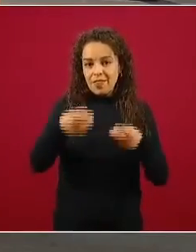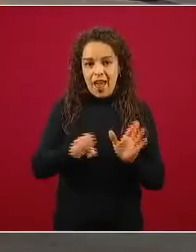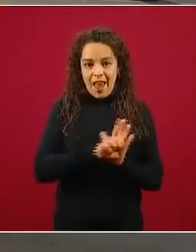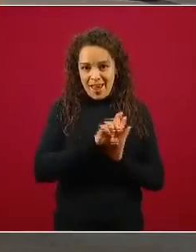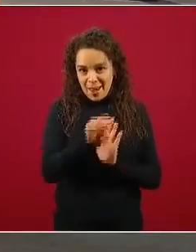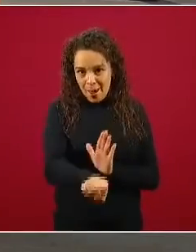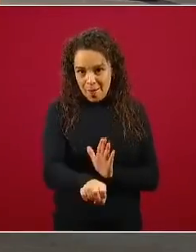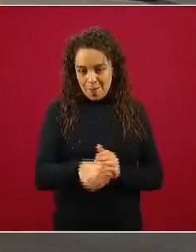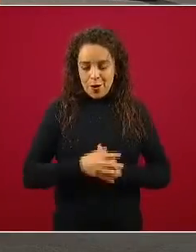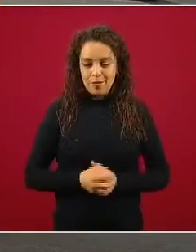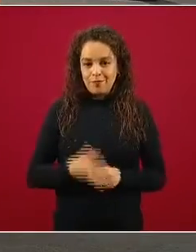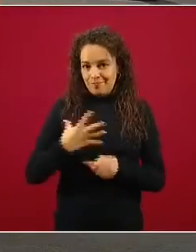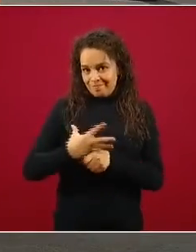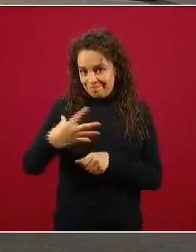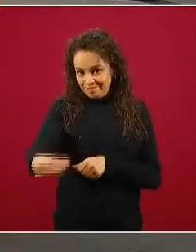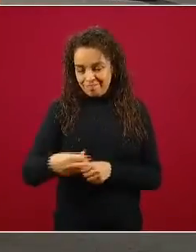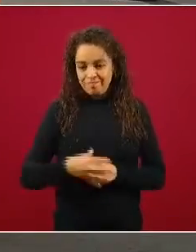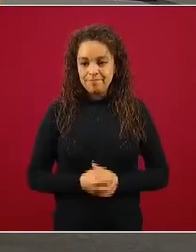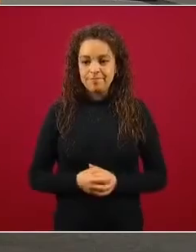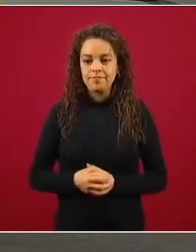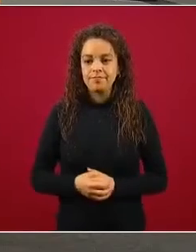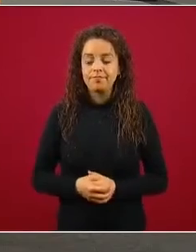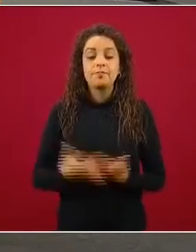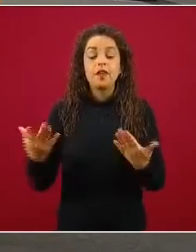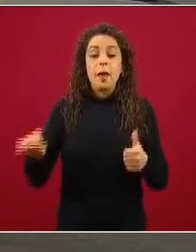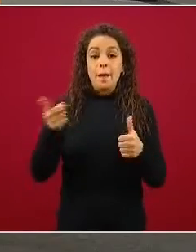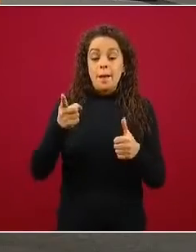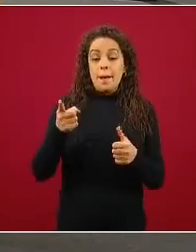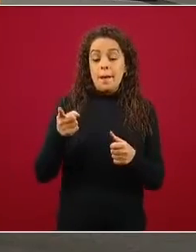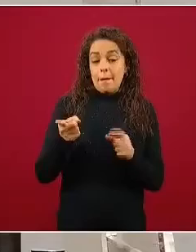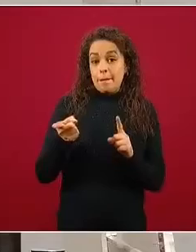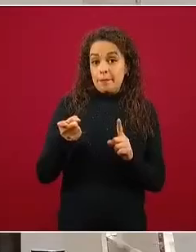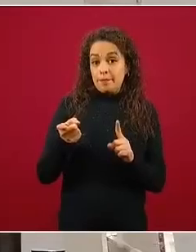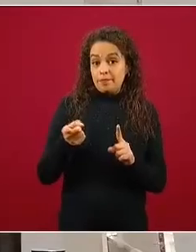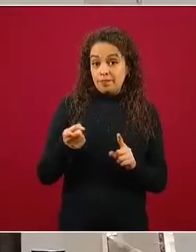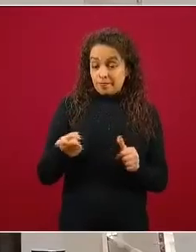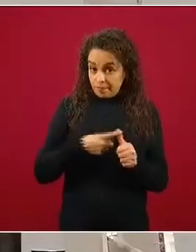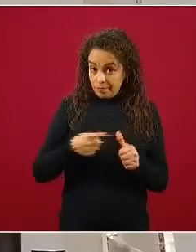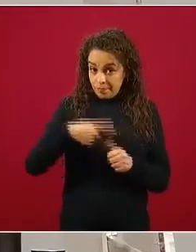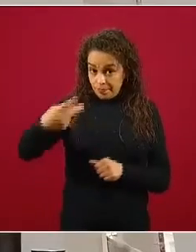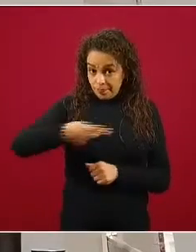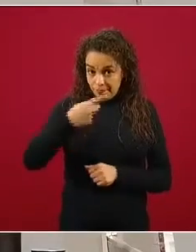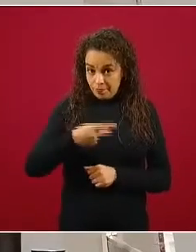Sobre la primera, muchas gracias Lisbeth Álvarez de Grupo Cantón.